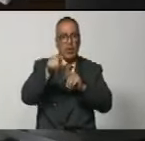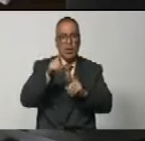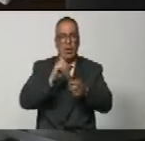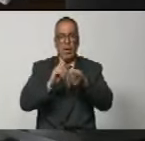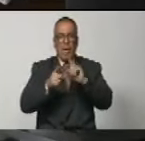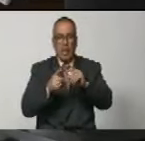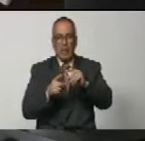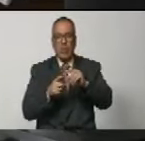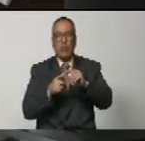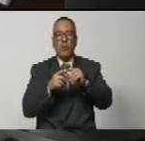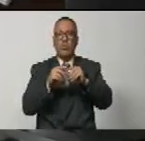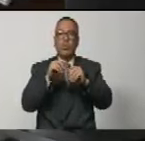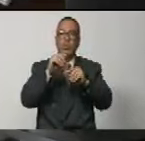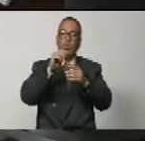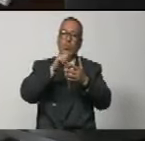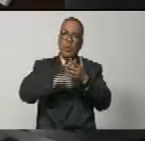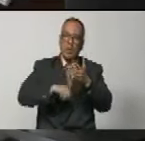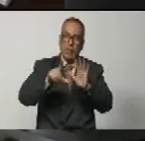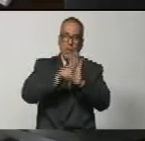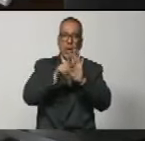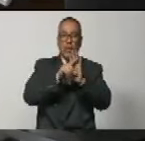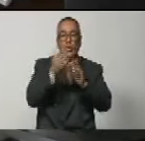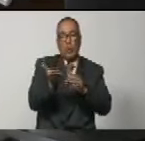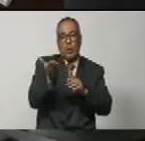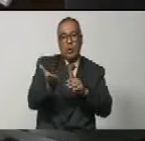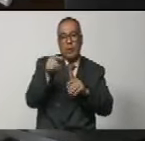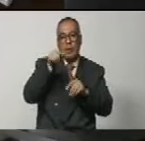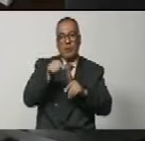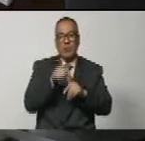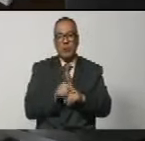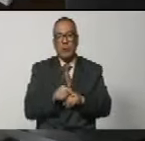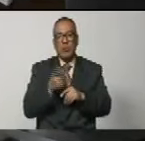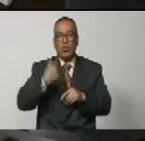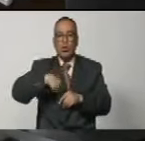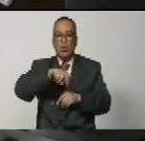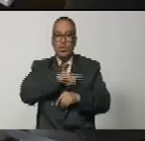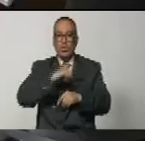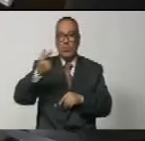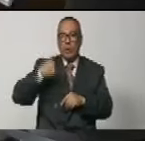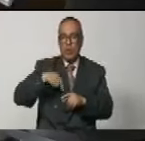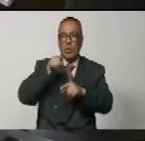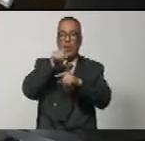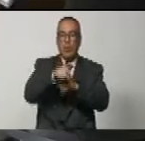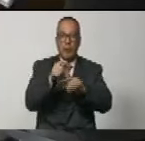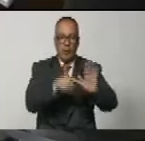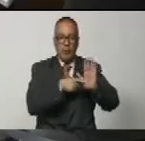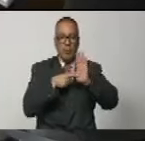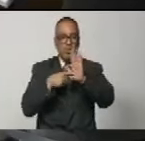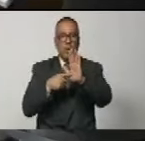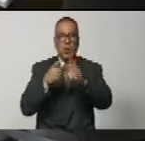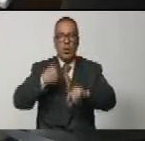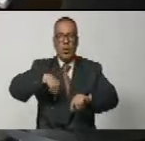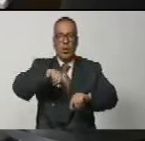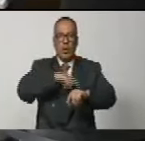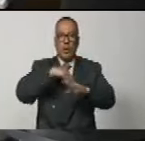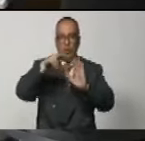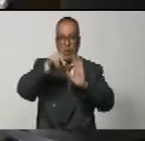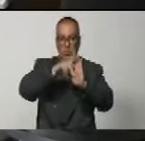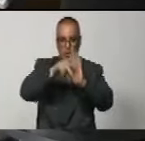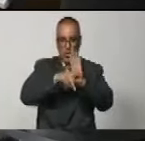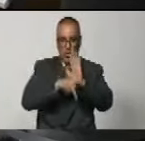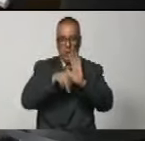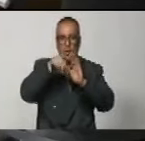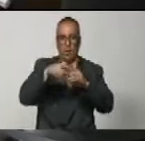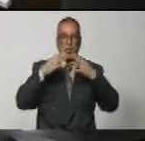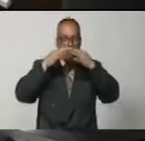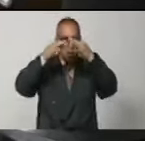ciertos vacíos legales, pero bueno, creo que lo más importante fue que nosotros tuviéramos allí plasmados nuestras normas para que se